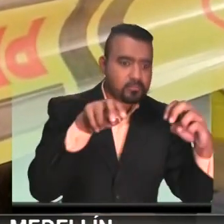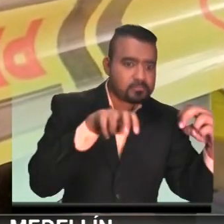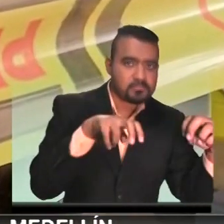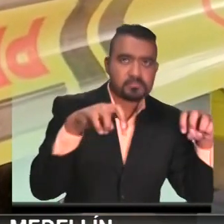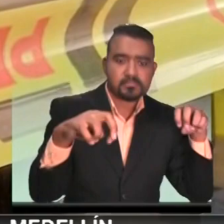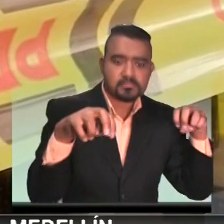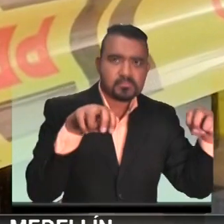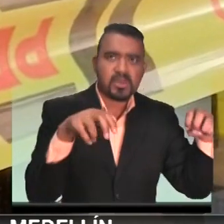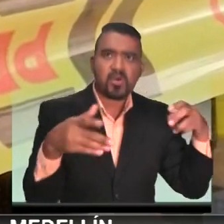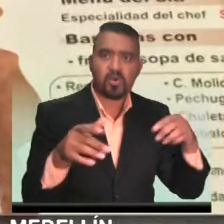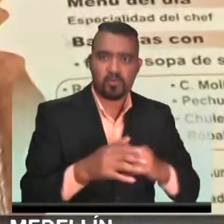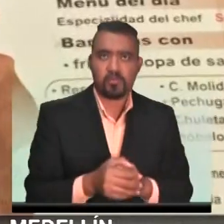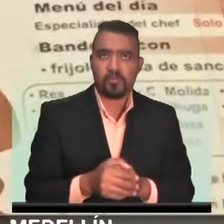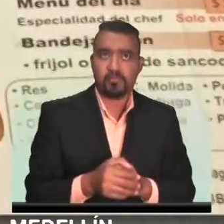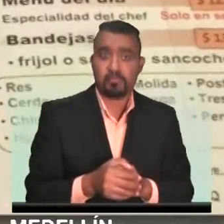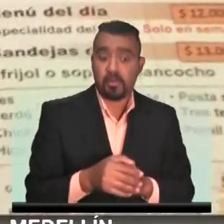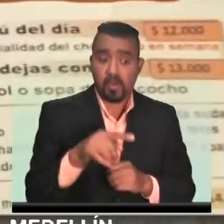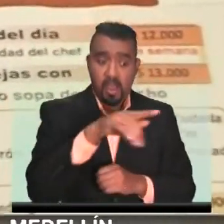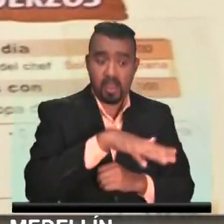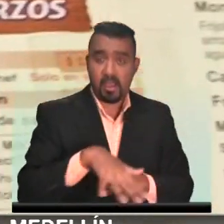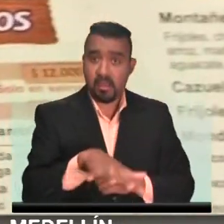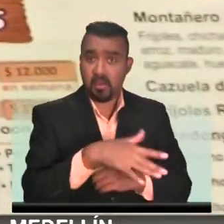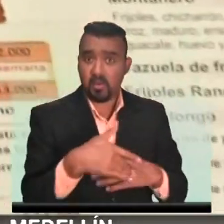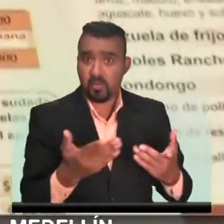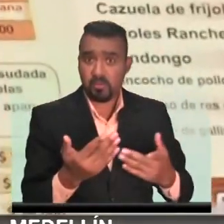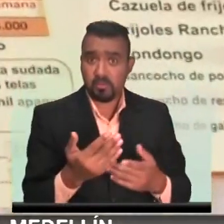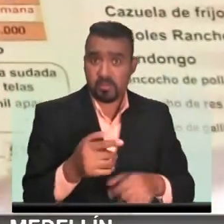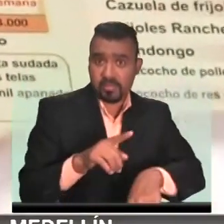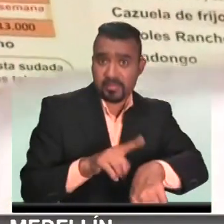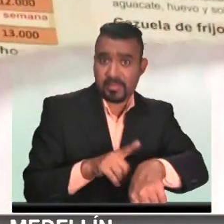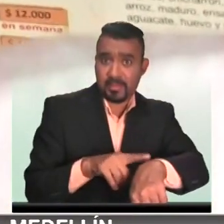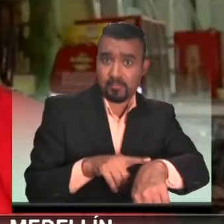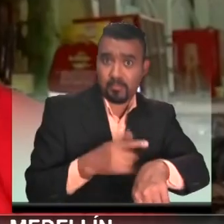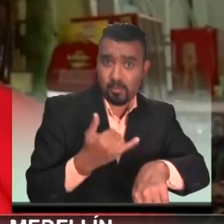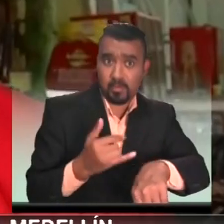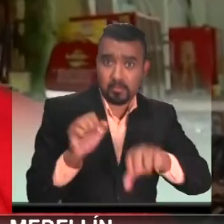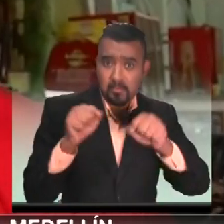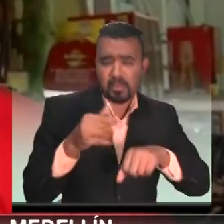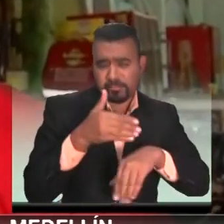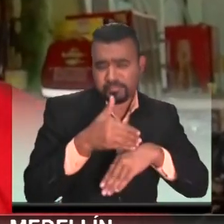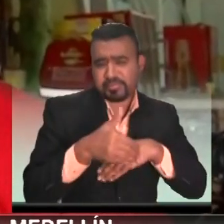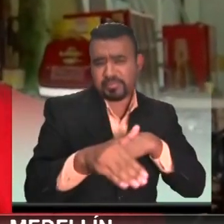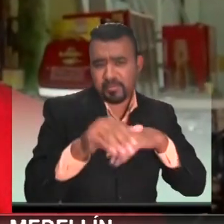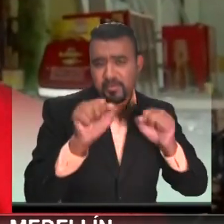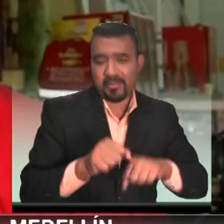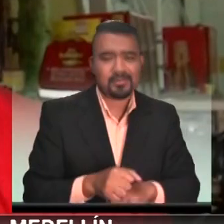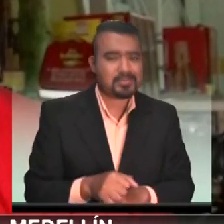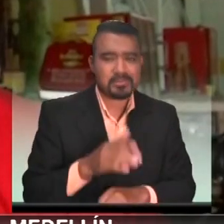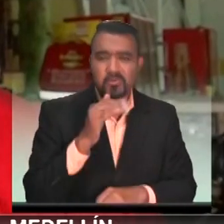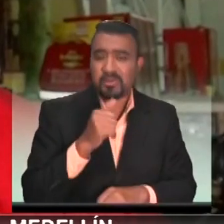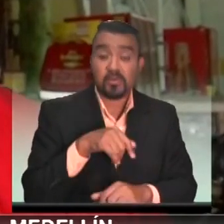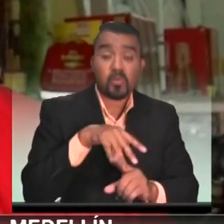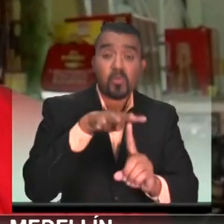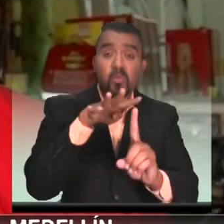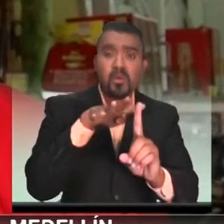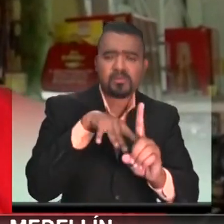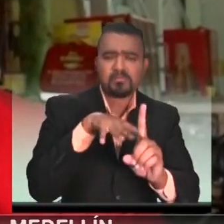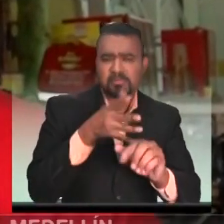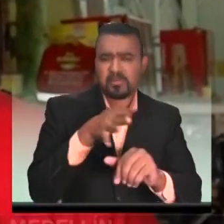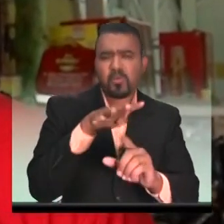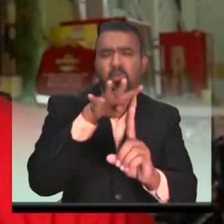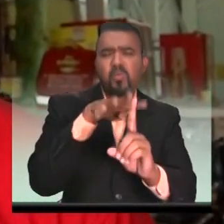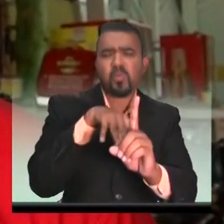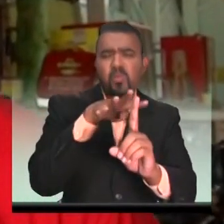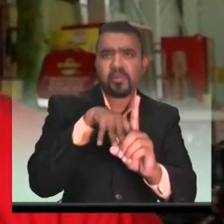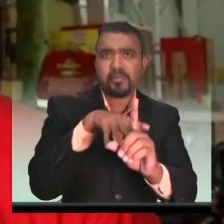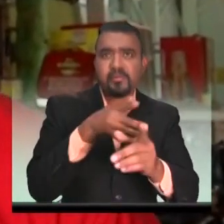clientes, pero a ellos, según dicen, ya no les queda tiempo. Lo que pasa es que ya llevamos 4 meses aproximadamente, donde apenas